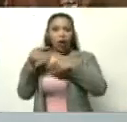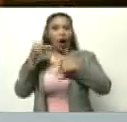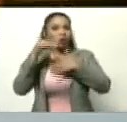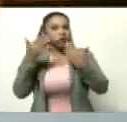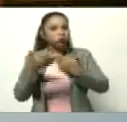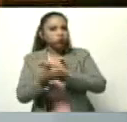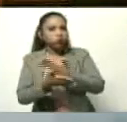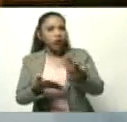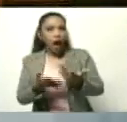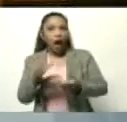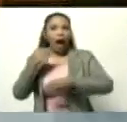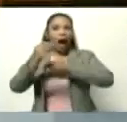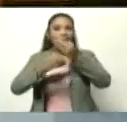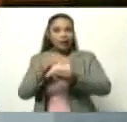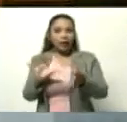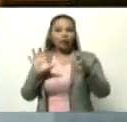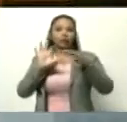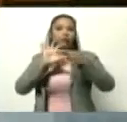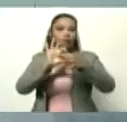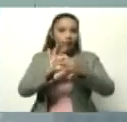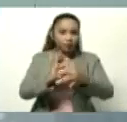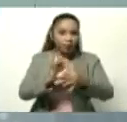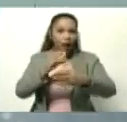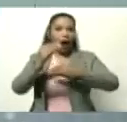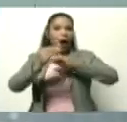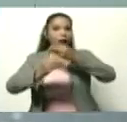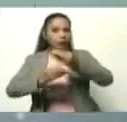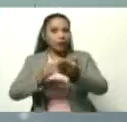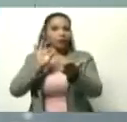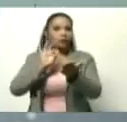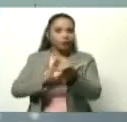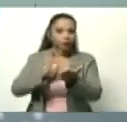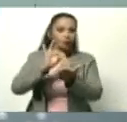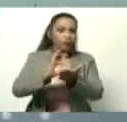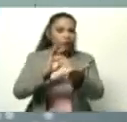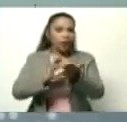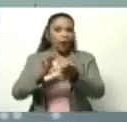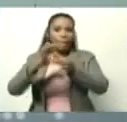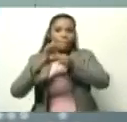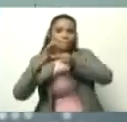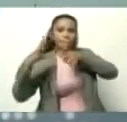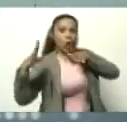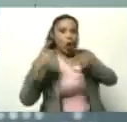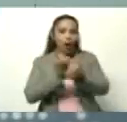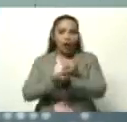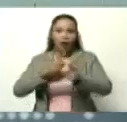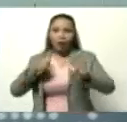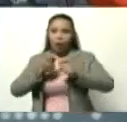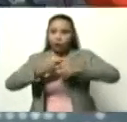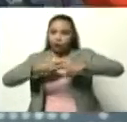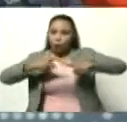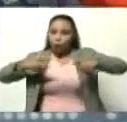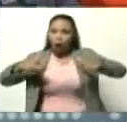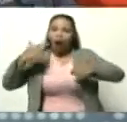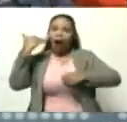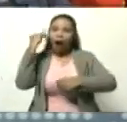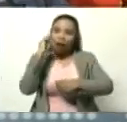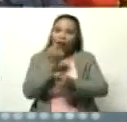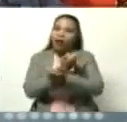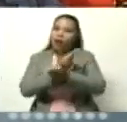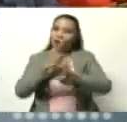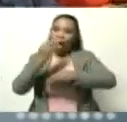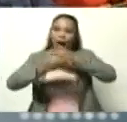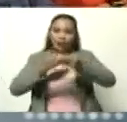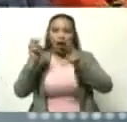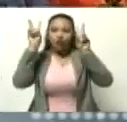lograr articular y generar estrategias de liberación de motivación a equilibrar una nueva